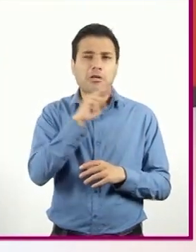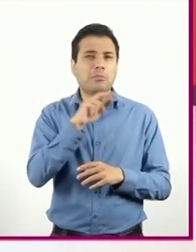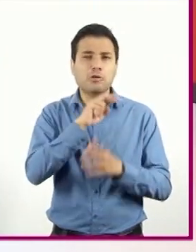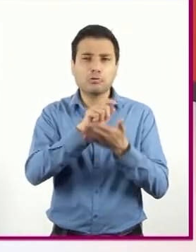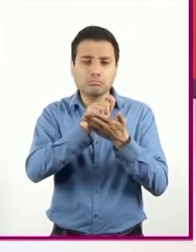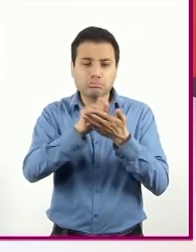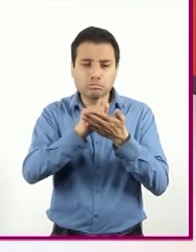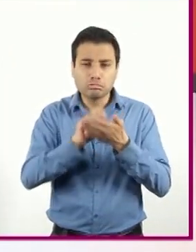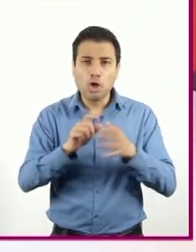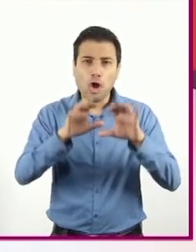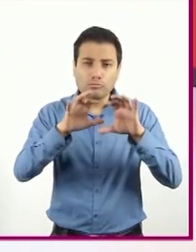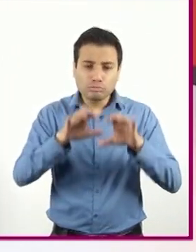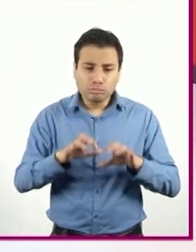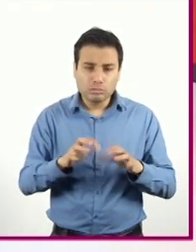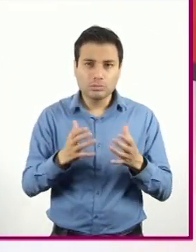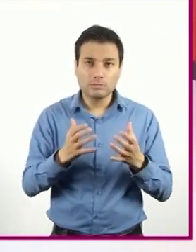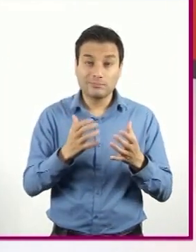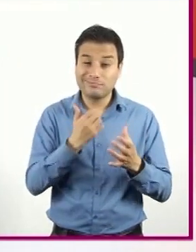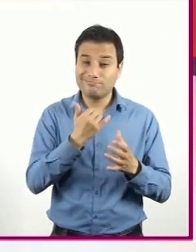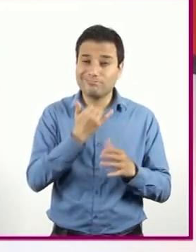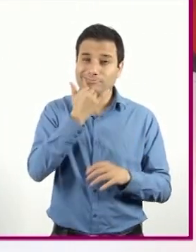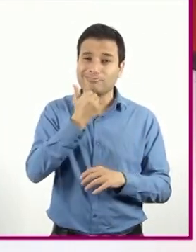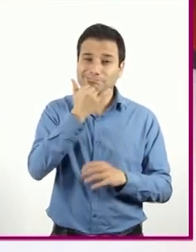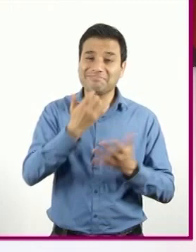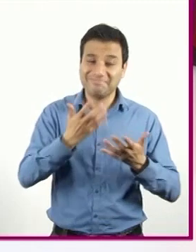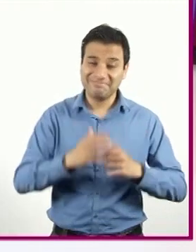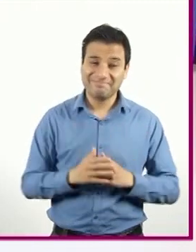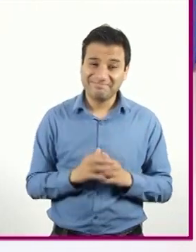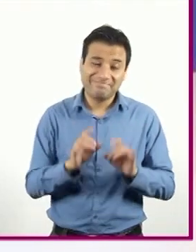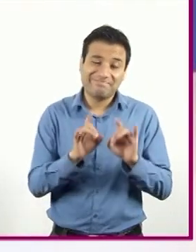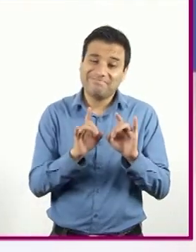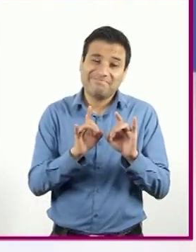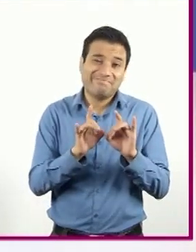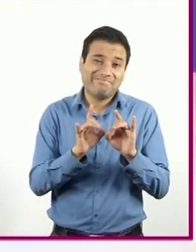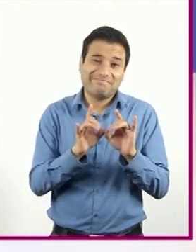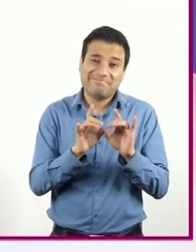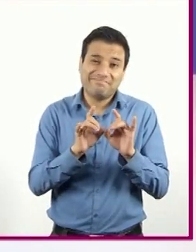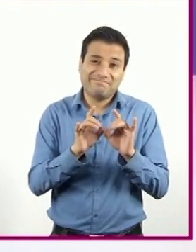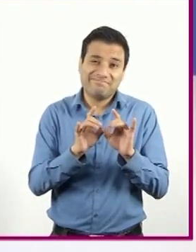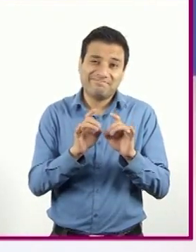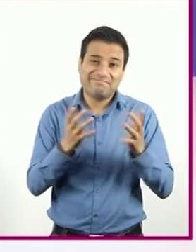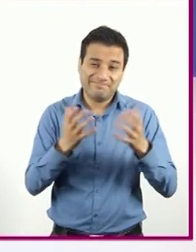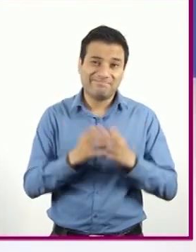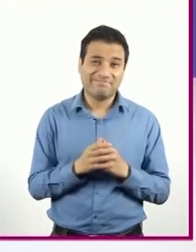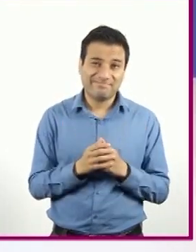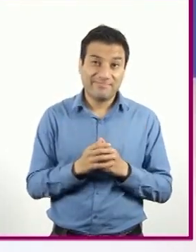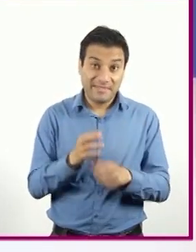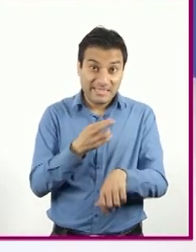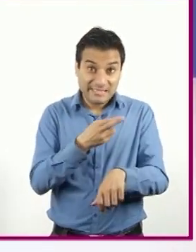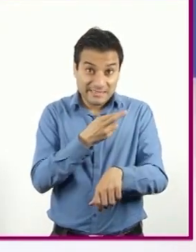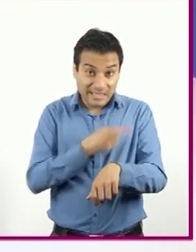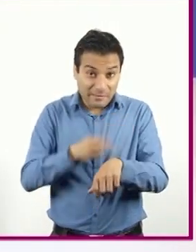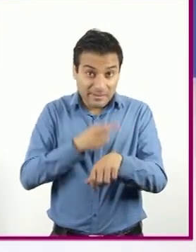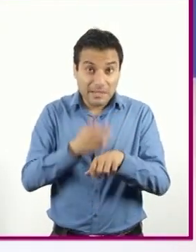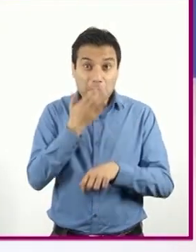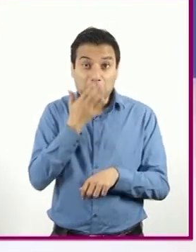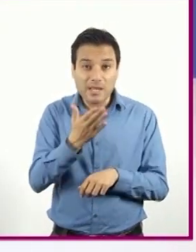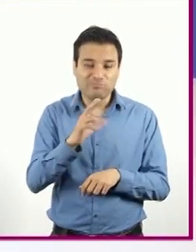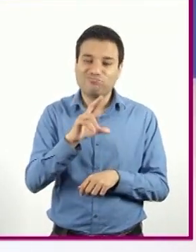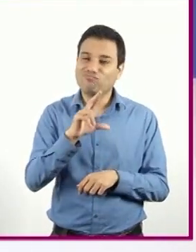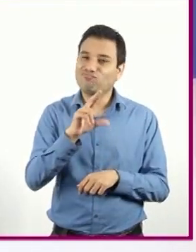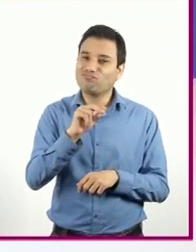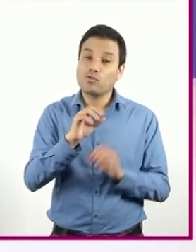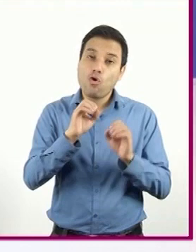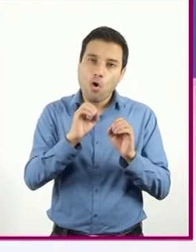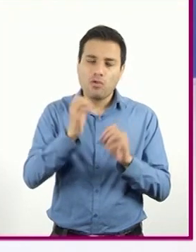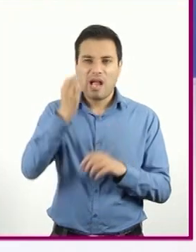un formulario y cometemos errores involuntarios. En consecuencia, el trámite no se realiza o se